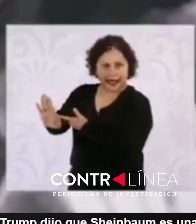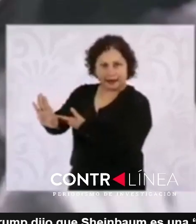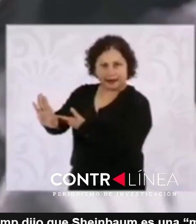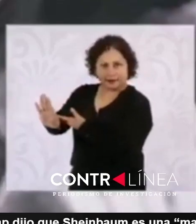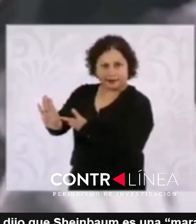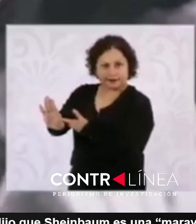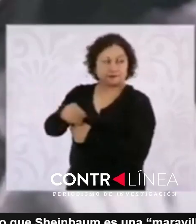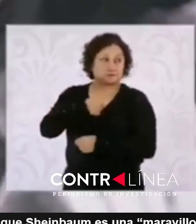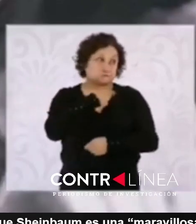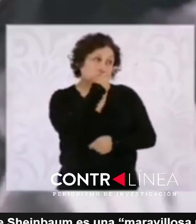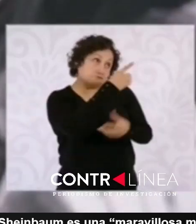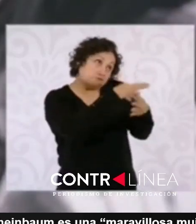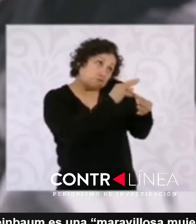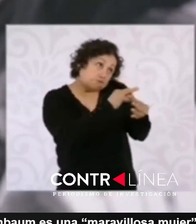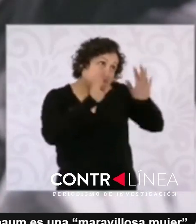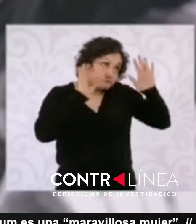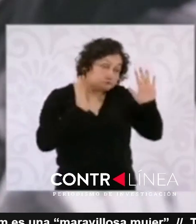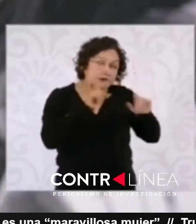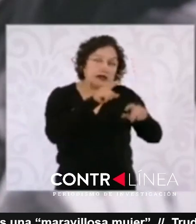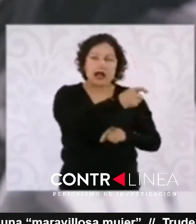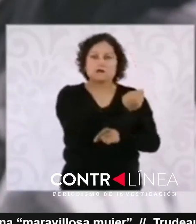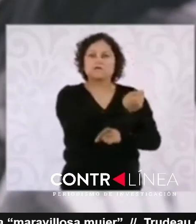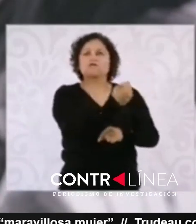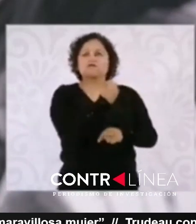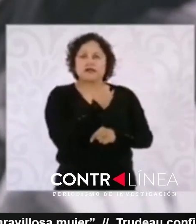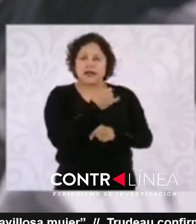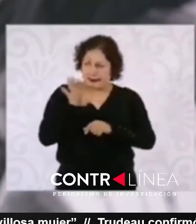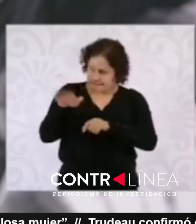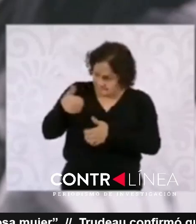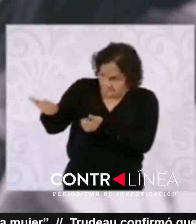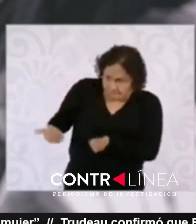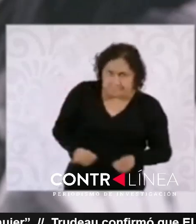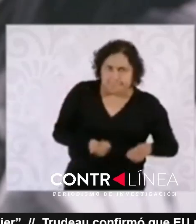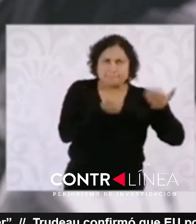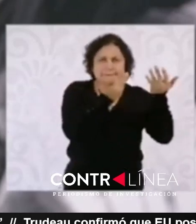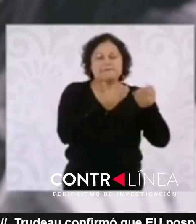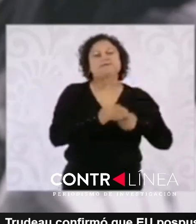Le dije, es muy importante que se sepa